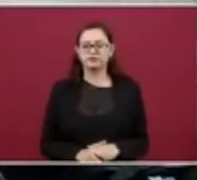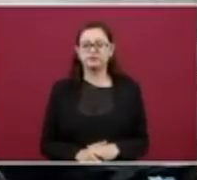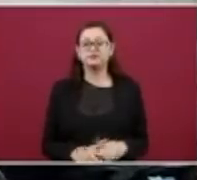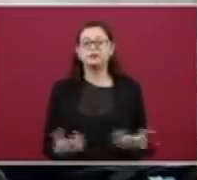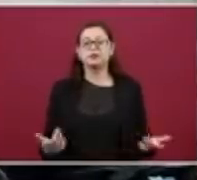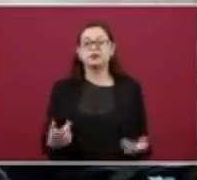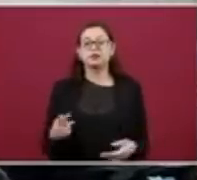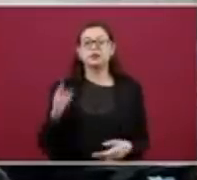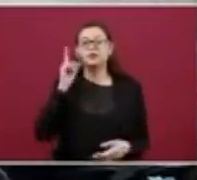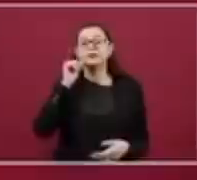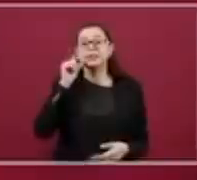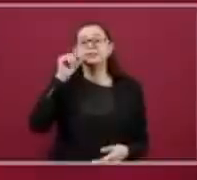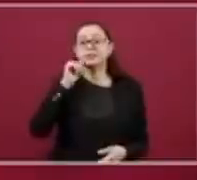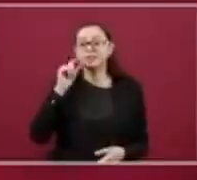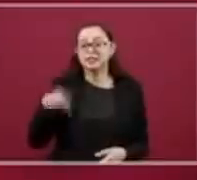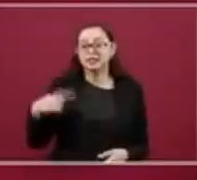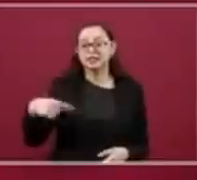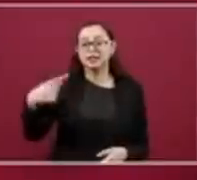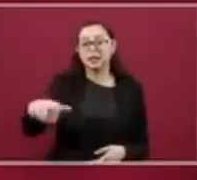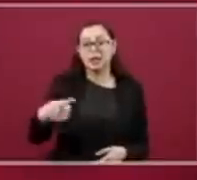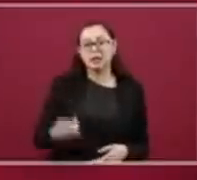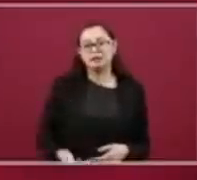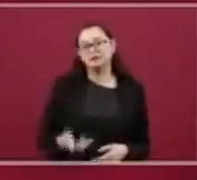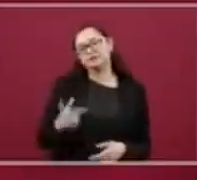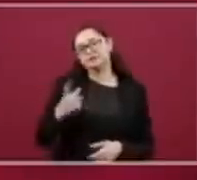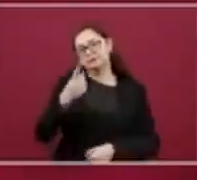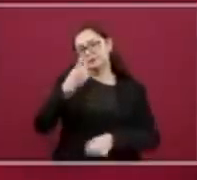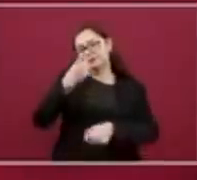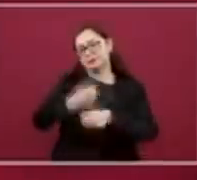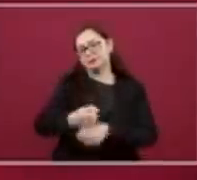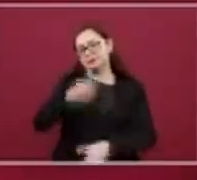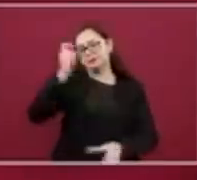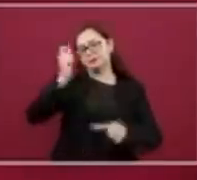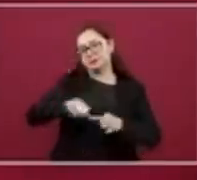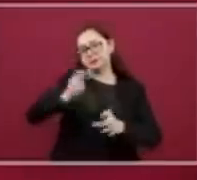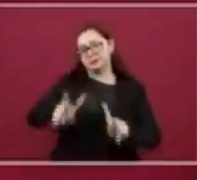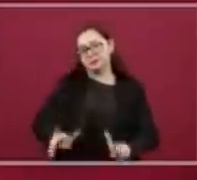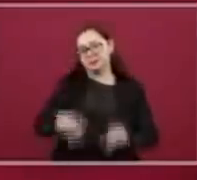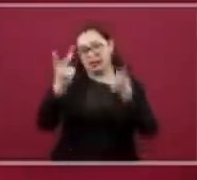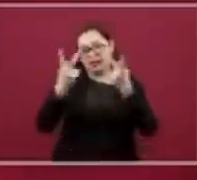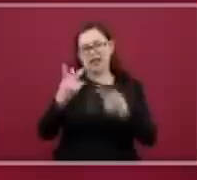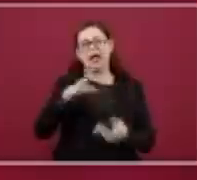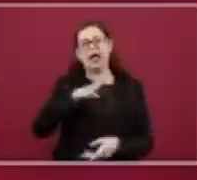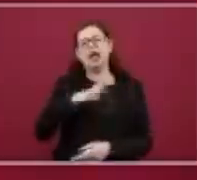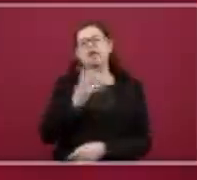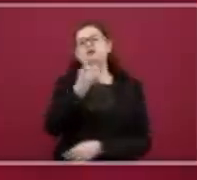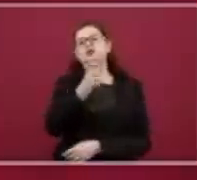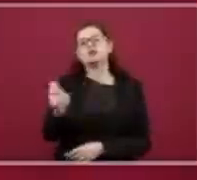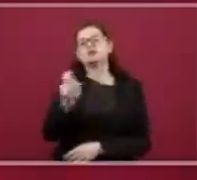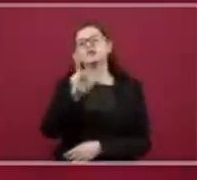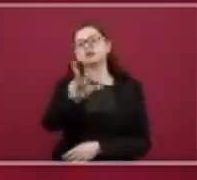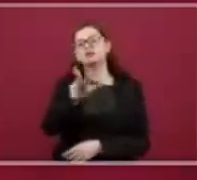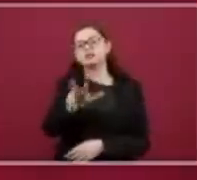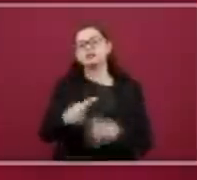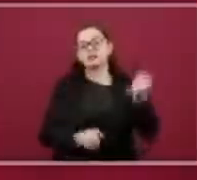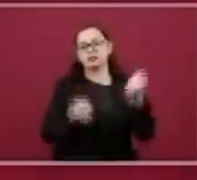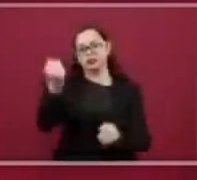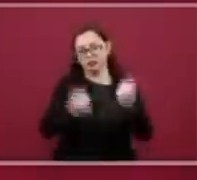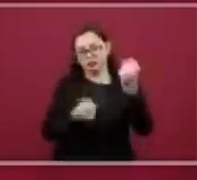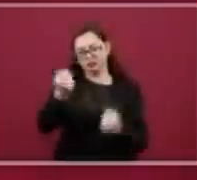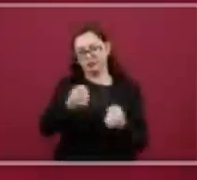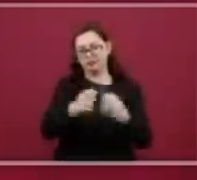mañana y pasado es la primera subasta. Son 218 vehículos. Se